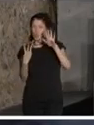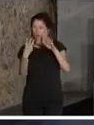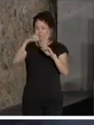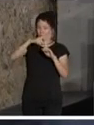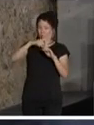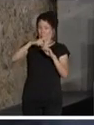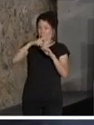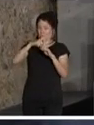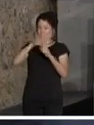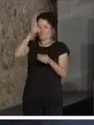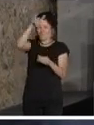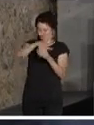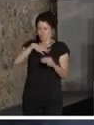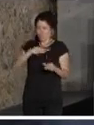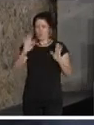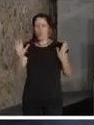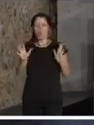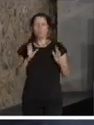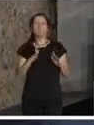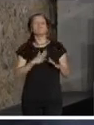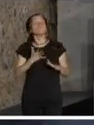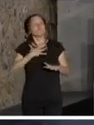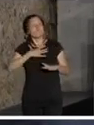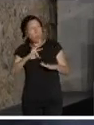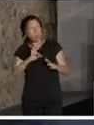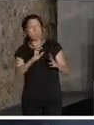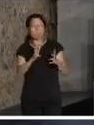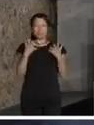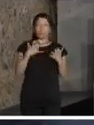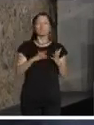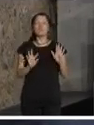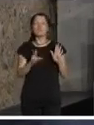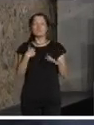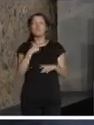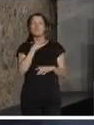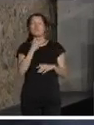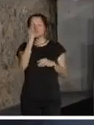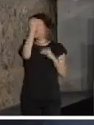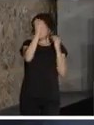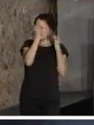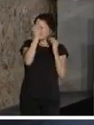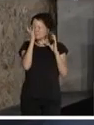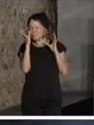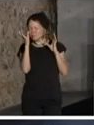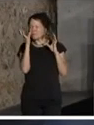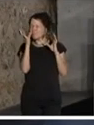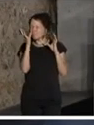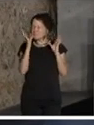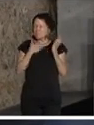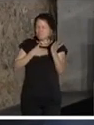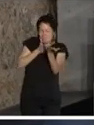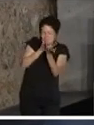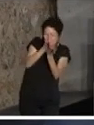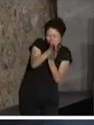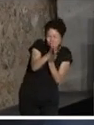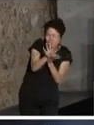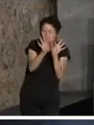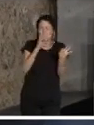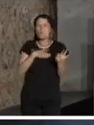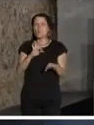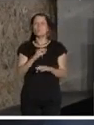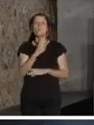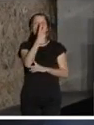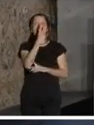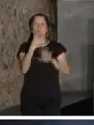el domingo Vale entonces todo es posible todavía y a mí me gusta pensar que eso que esa posibilidad está ahí esa posibilidad después de